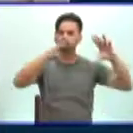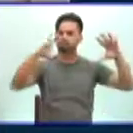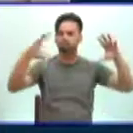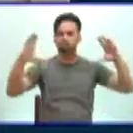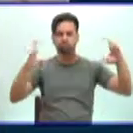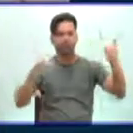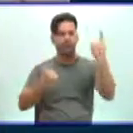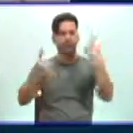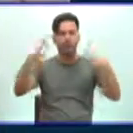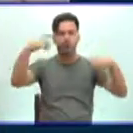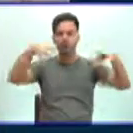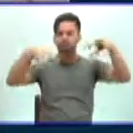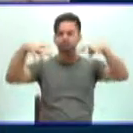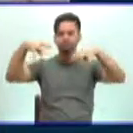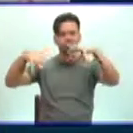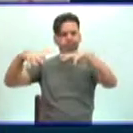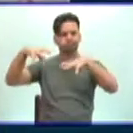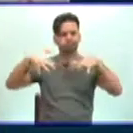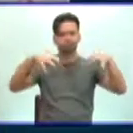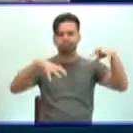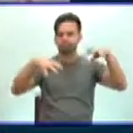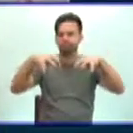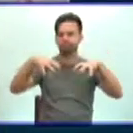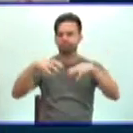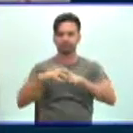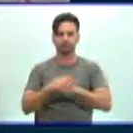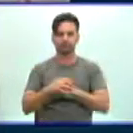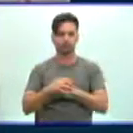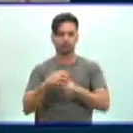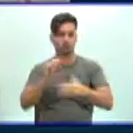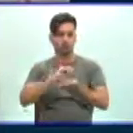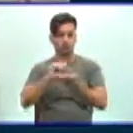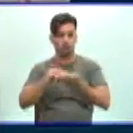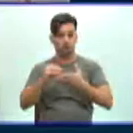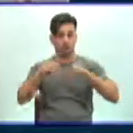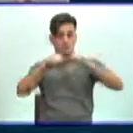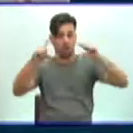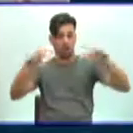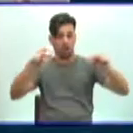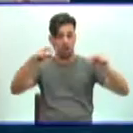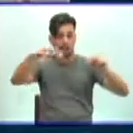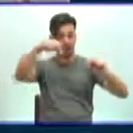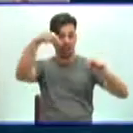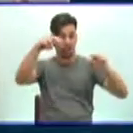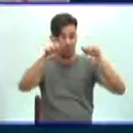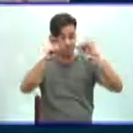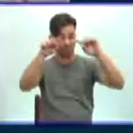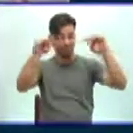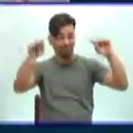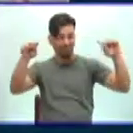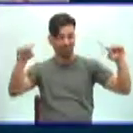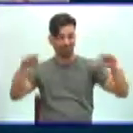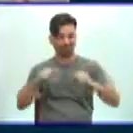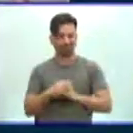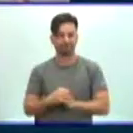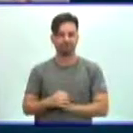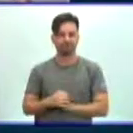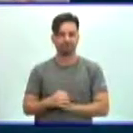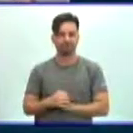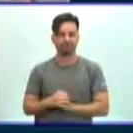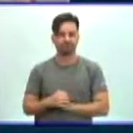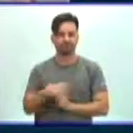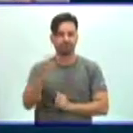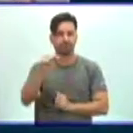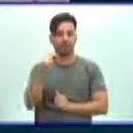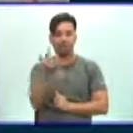algún chubasco, alguna lluvia en zonas de la costa norte del país, vientos que vienen del nordeste e impulsan nubosidad